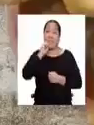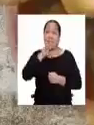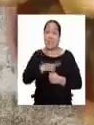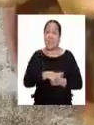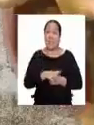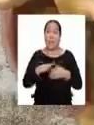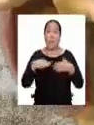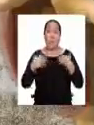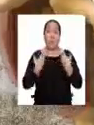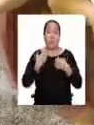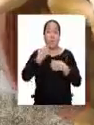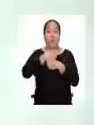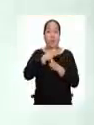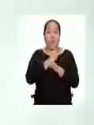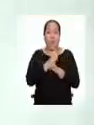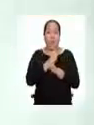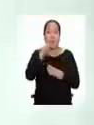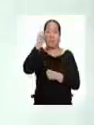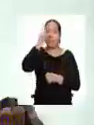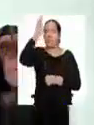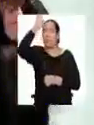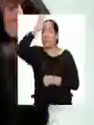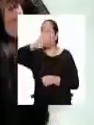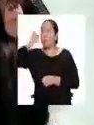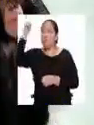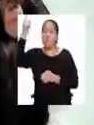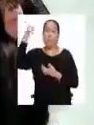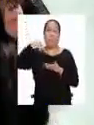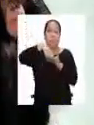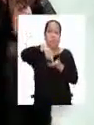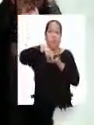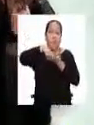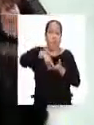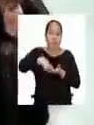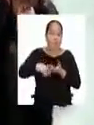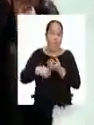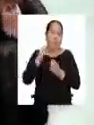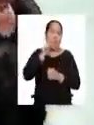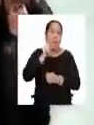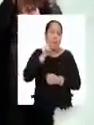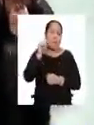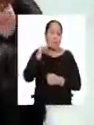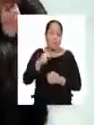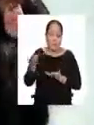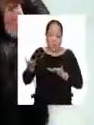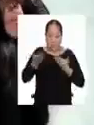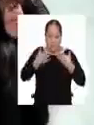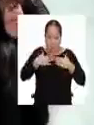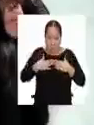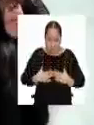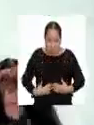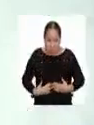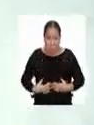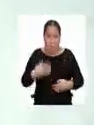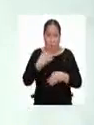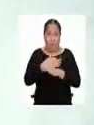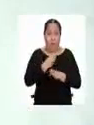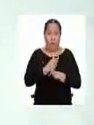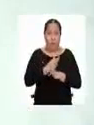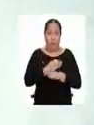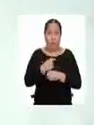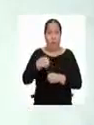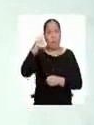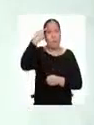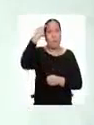sido creados por un Dios que nos obliga a engañarnos sistemáticamente, que dispuso nuestra naturaleza de tal modo que nos